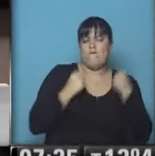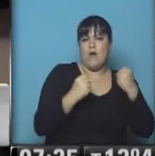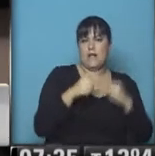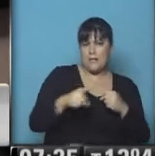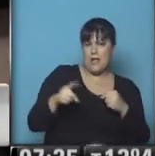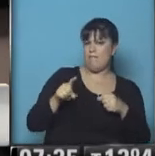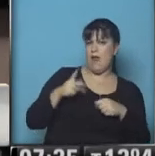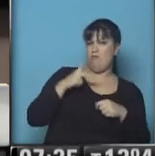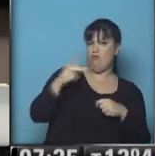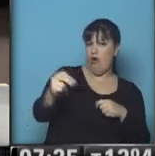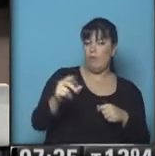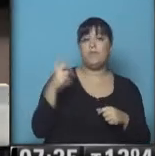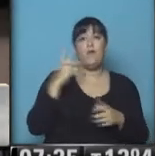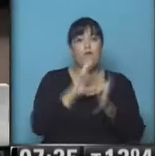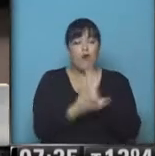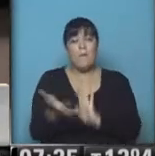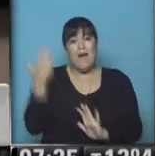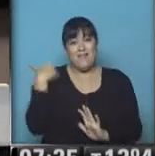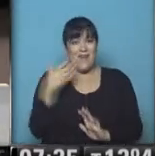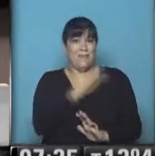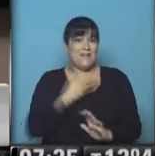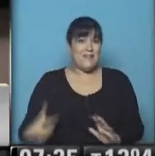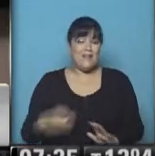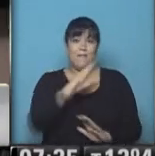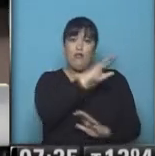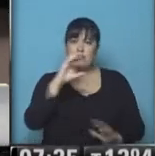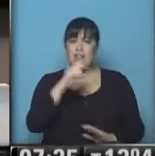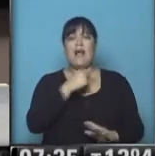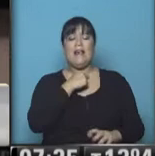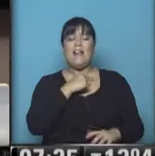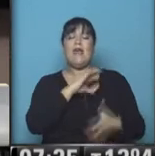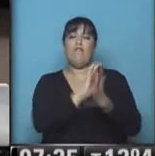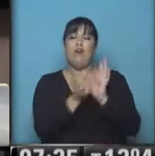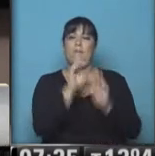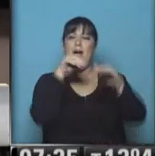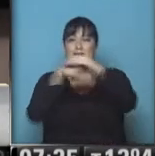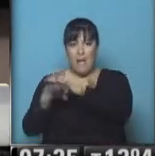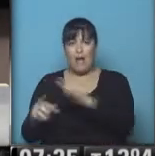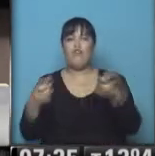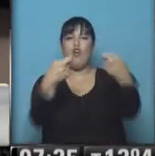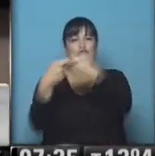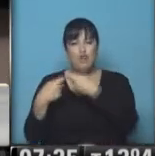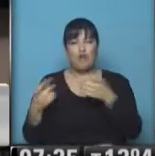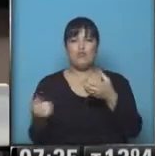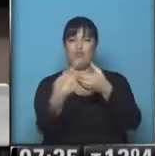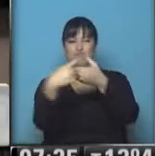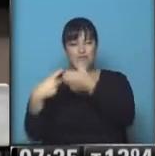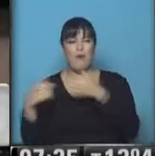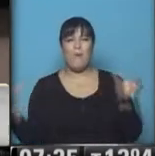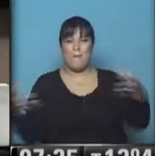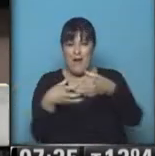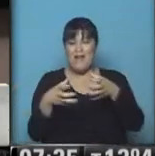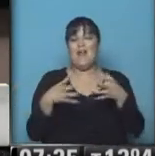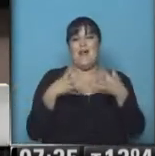y de alguna forma ayer lo que busco vanoli es asociar a los bancos a que oficialmente se sumen a esta resistencia